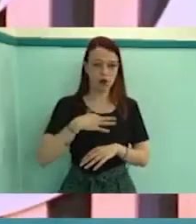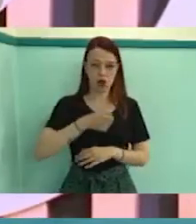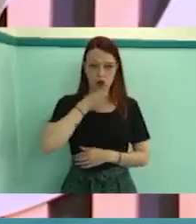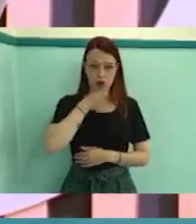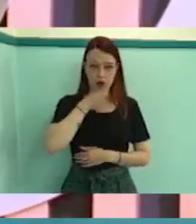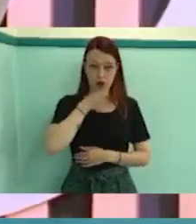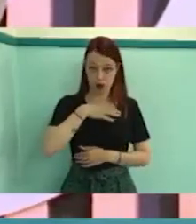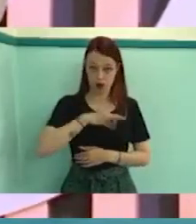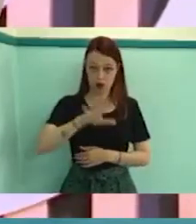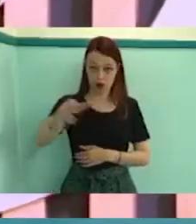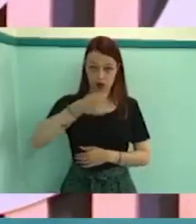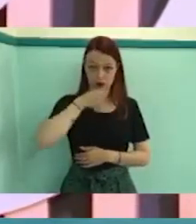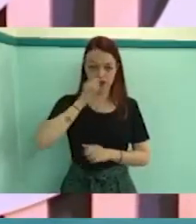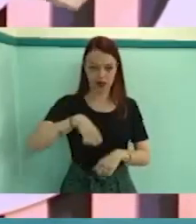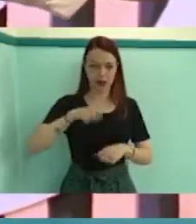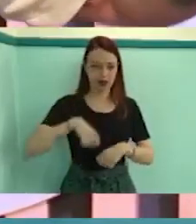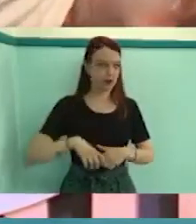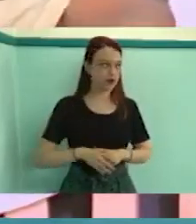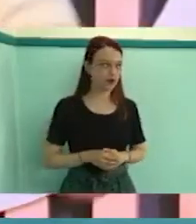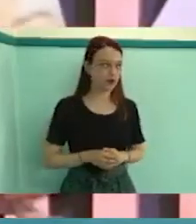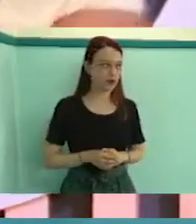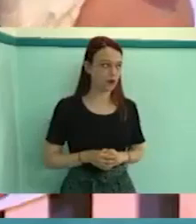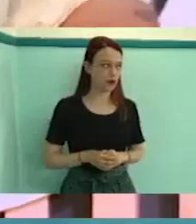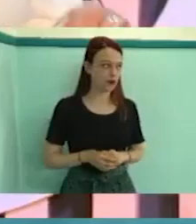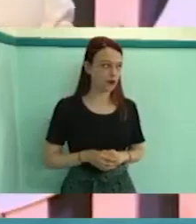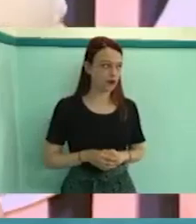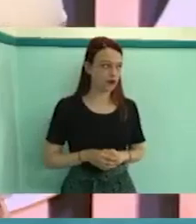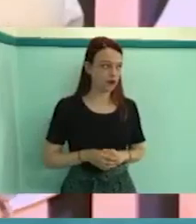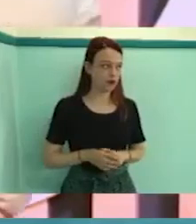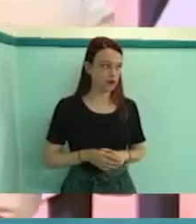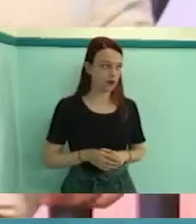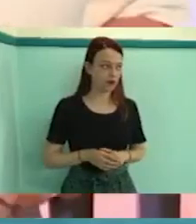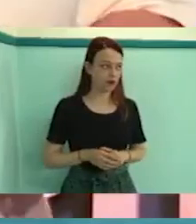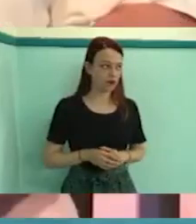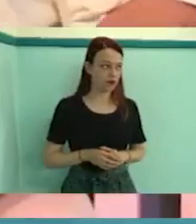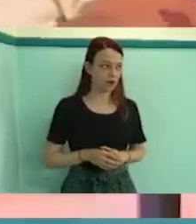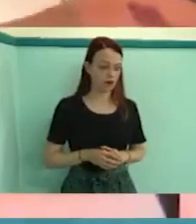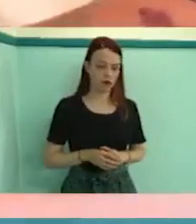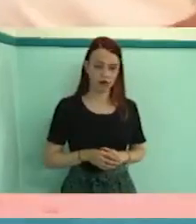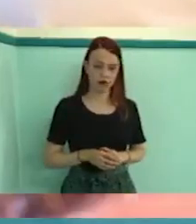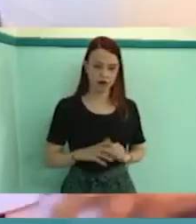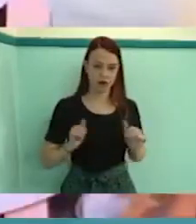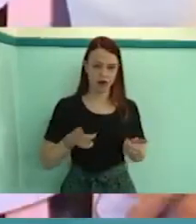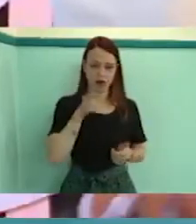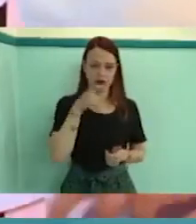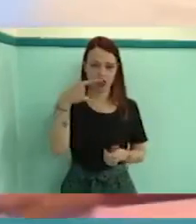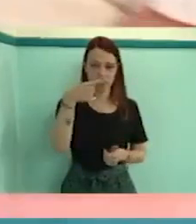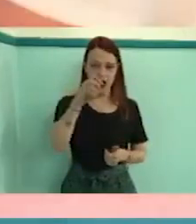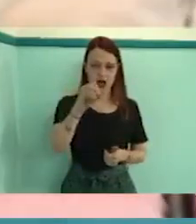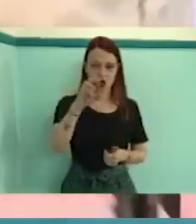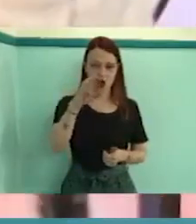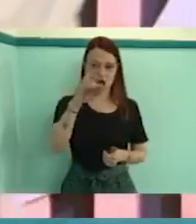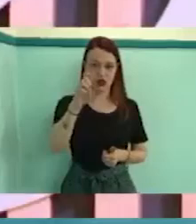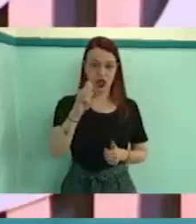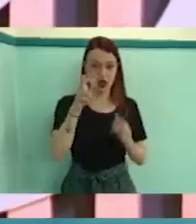mama vale vale No hay problema eh nos adamos Eh bueno todo empieza con la palabra gorda cinco letras que parecen muy